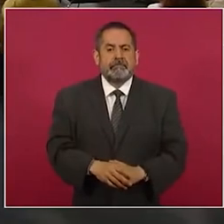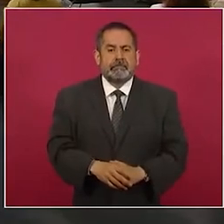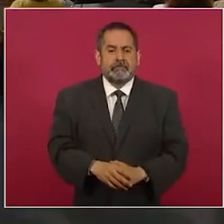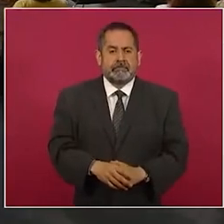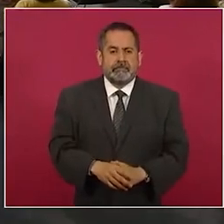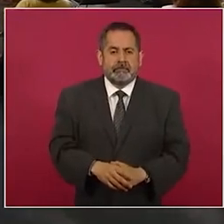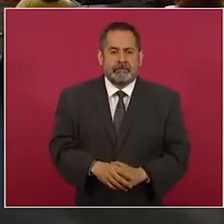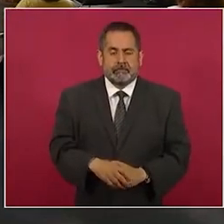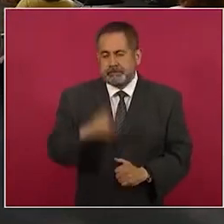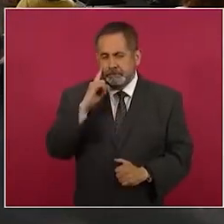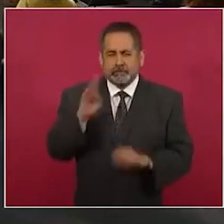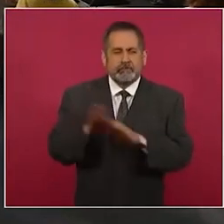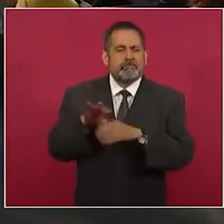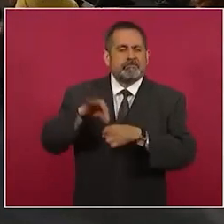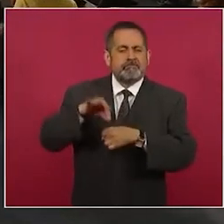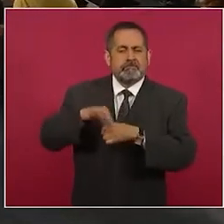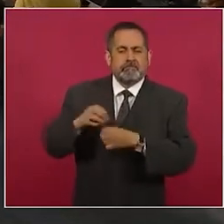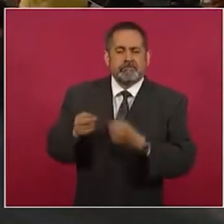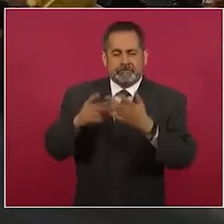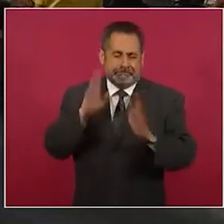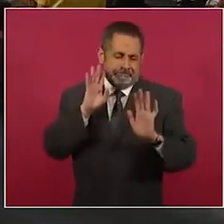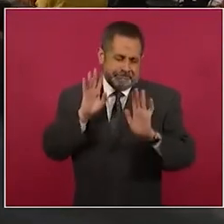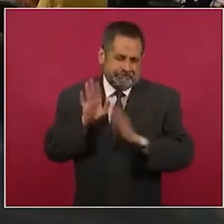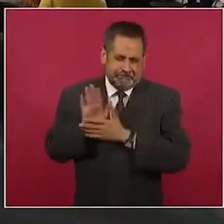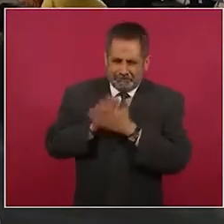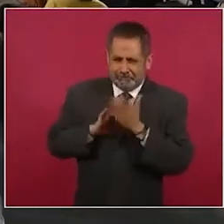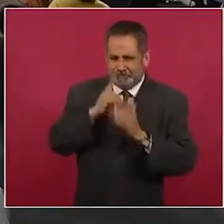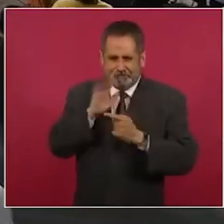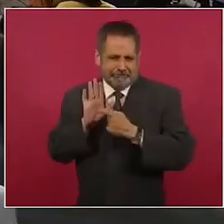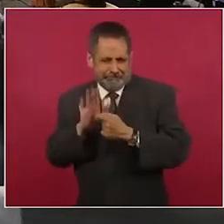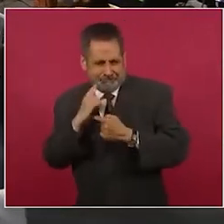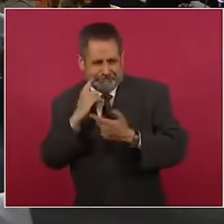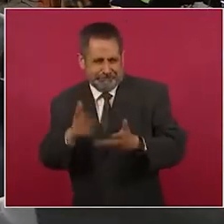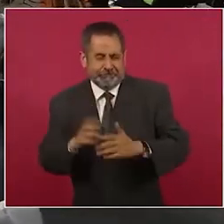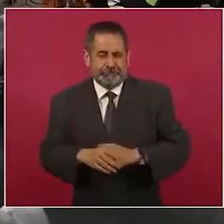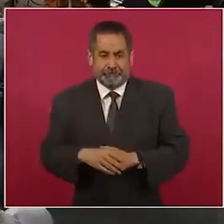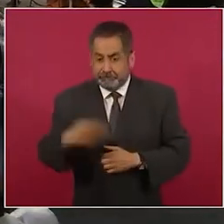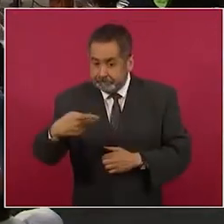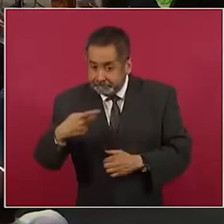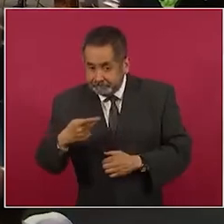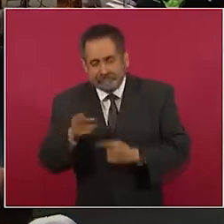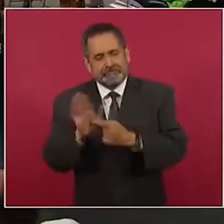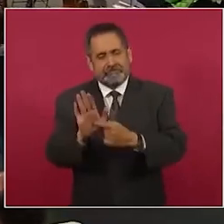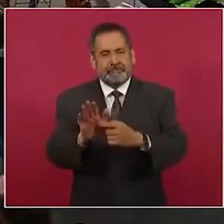Miren cómo estamos, pobremente, y eso porque me lo preguntas, ¿eh?